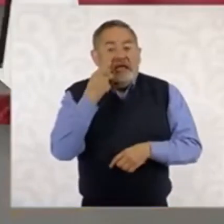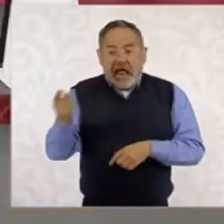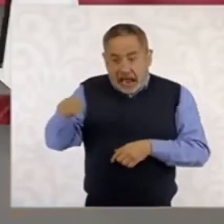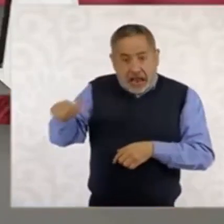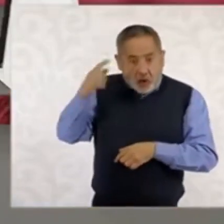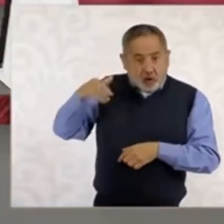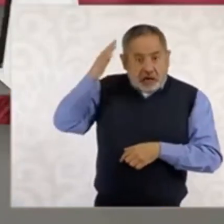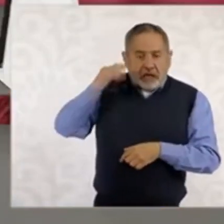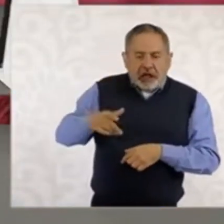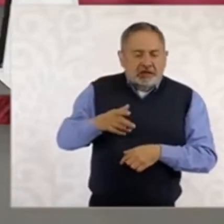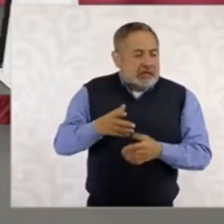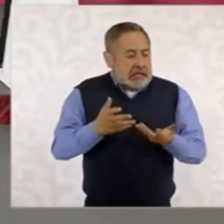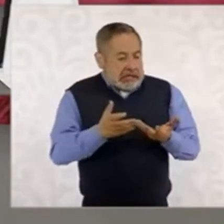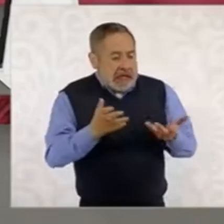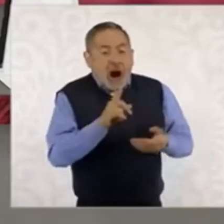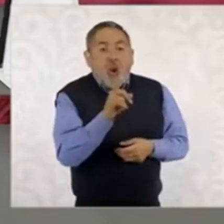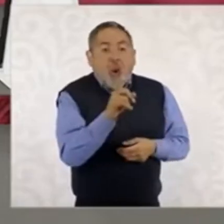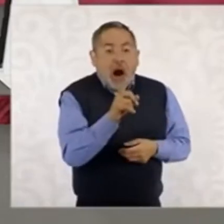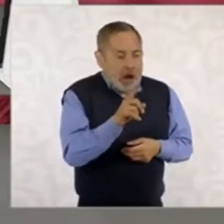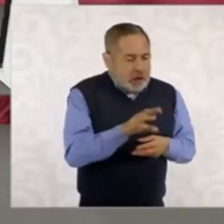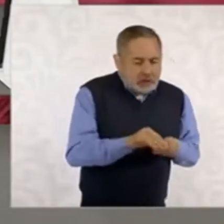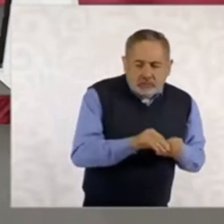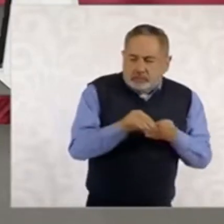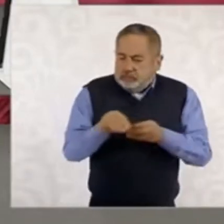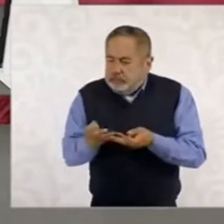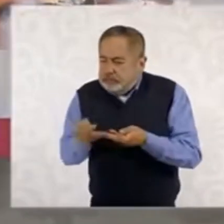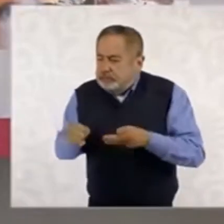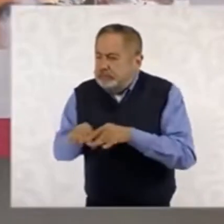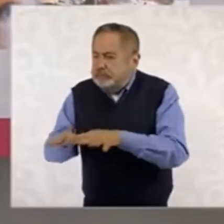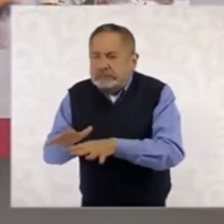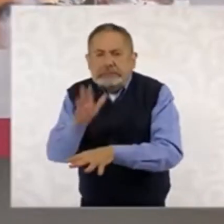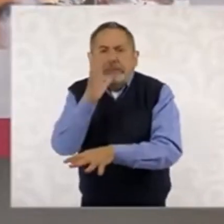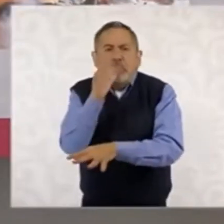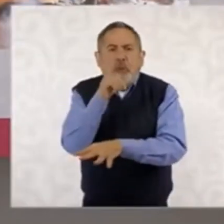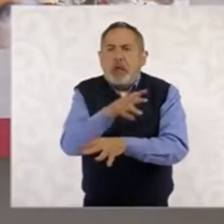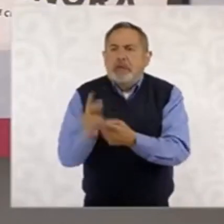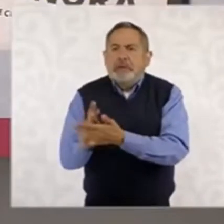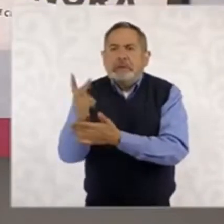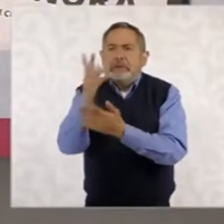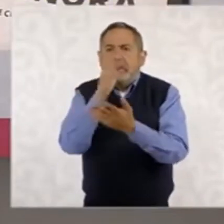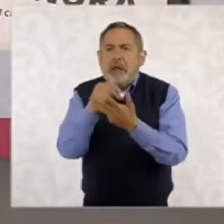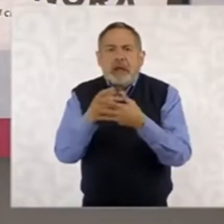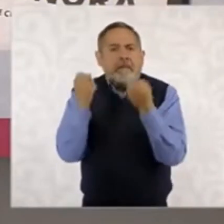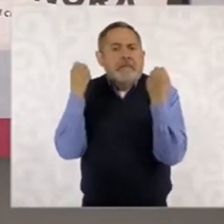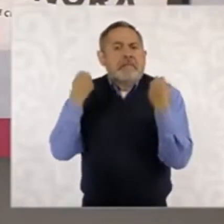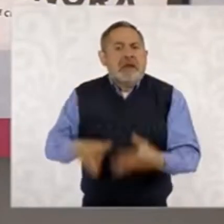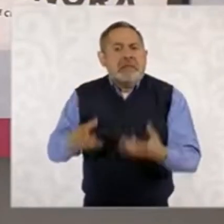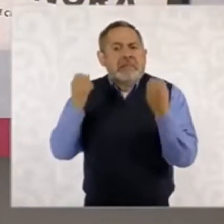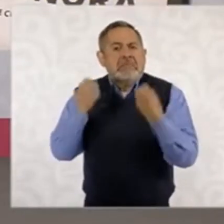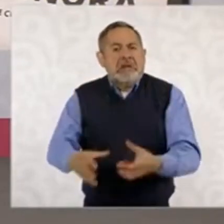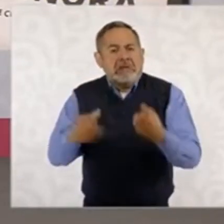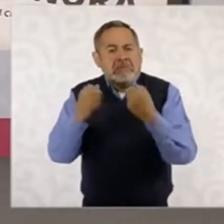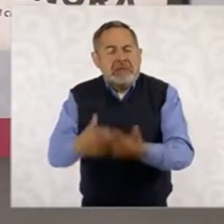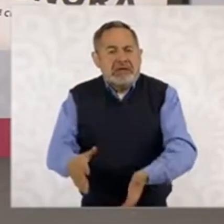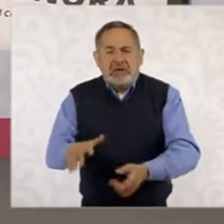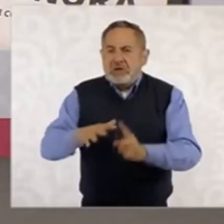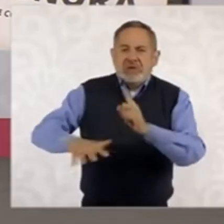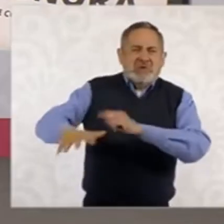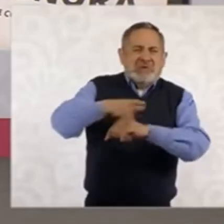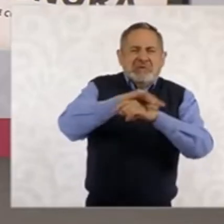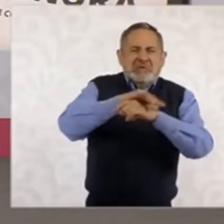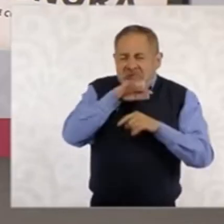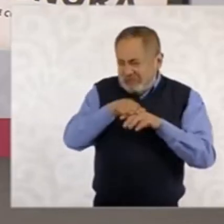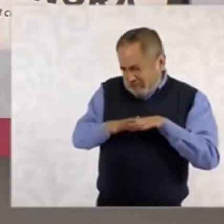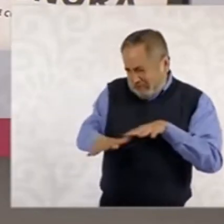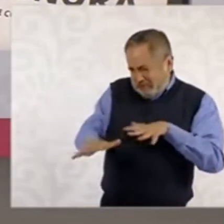actividades agropecuarias que fueron totalmente anuladas. La siguiente, por favor. En la situación ambiental, contaminación de